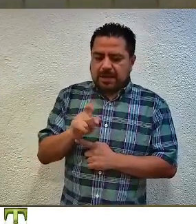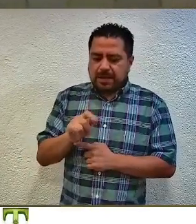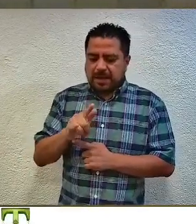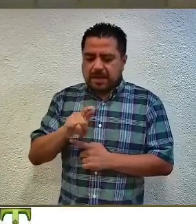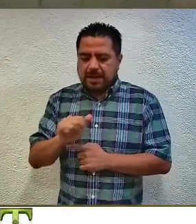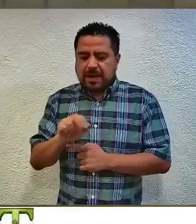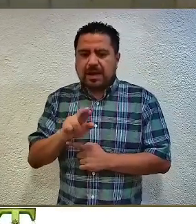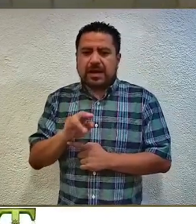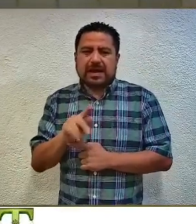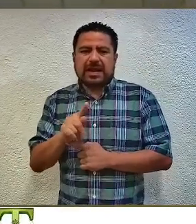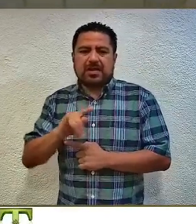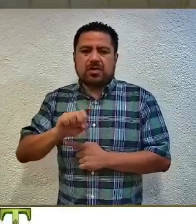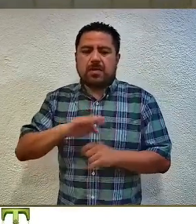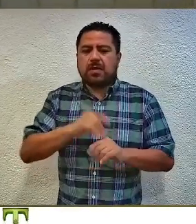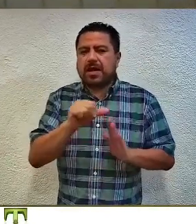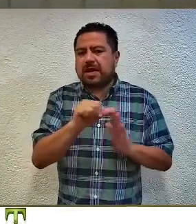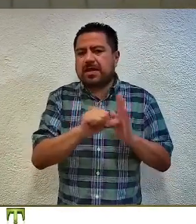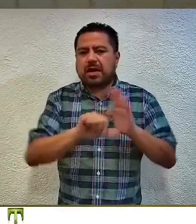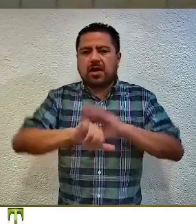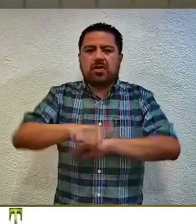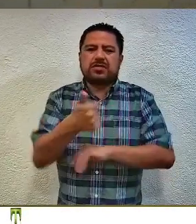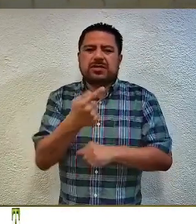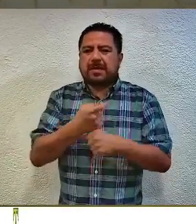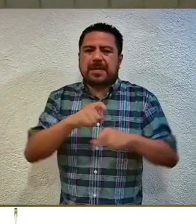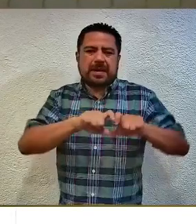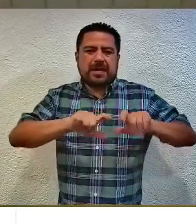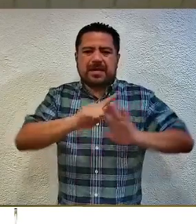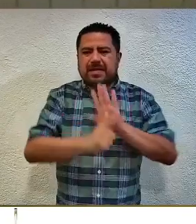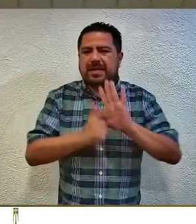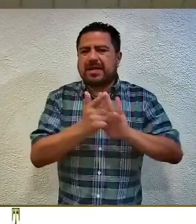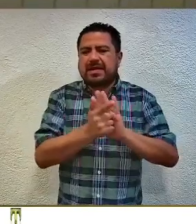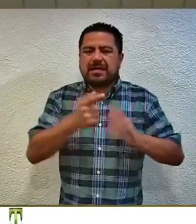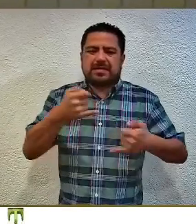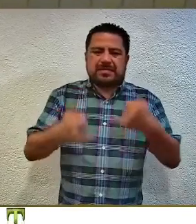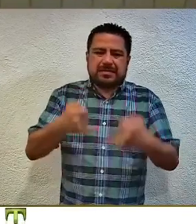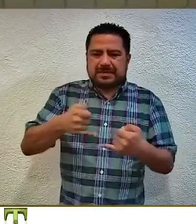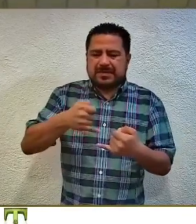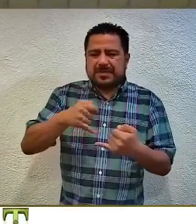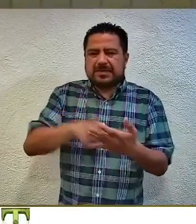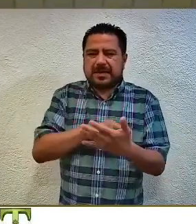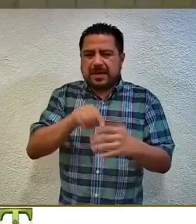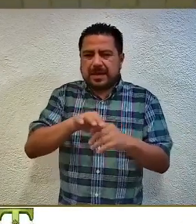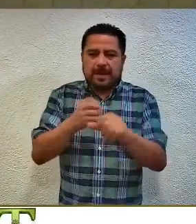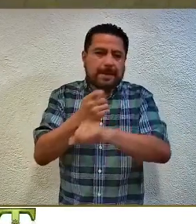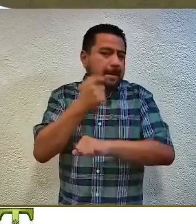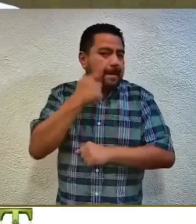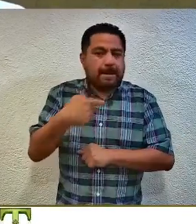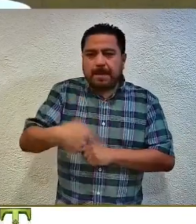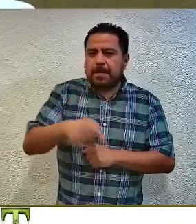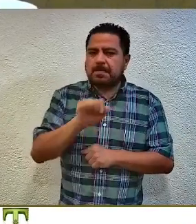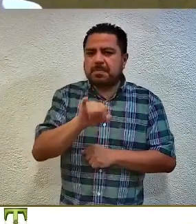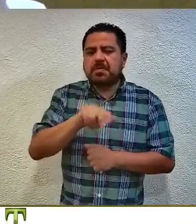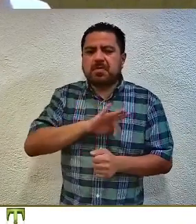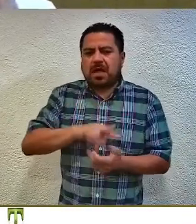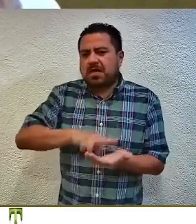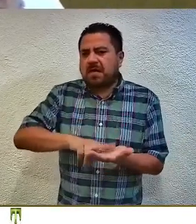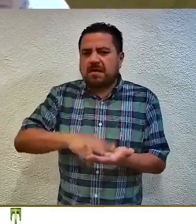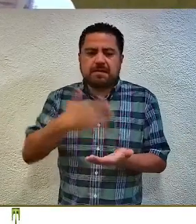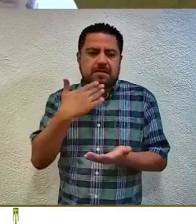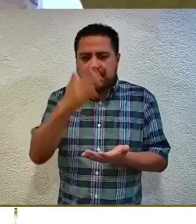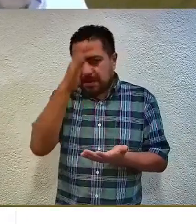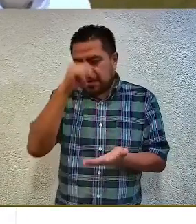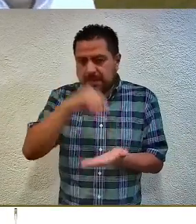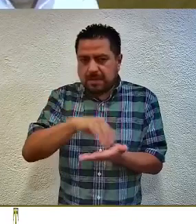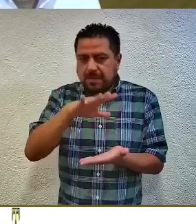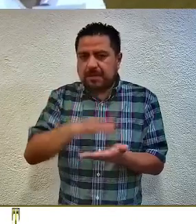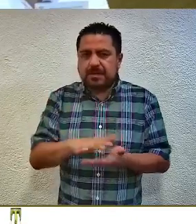Brito, por lo que en términos del artículo 11 párrafo primero de la Ley Orgánica del Tribunal Electoral del Estado de Guerrero, existe quórum legal para sesionar válidamente.